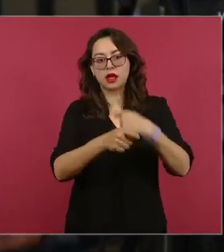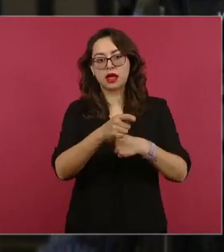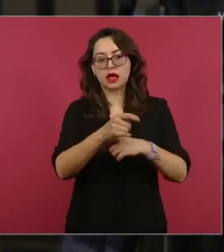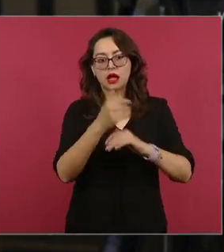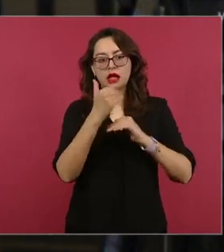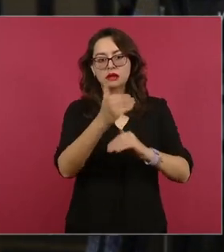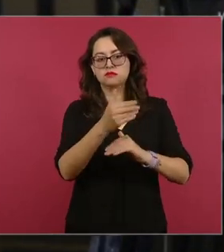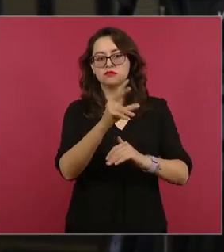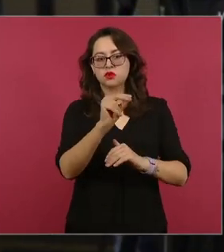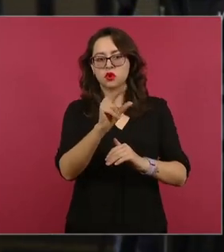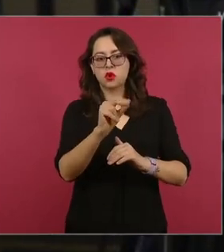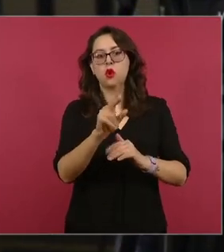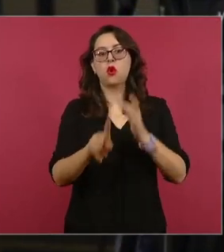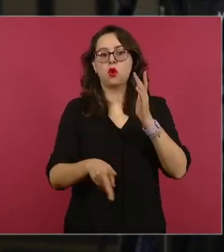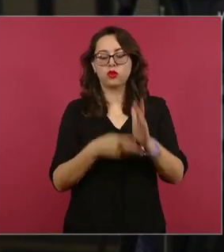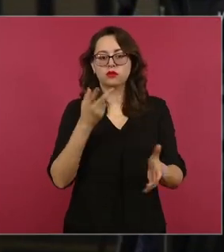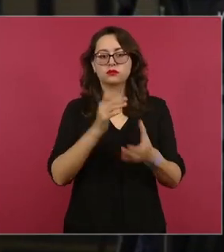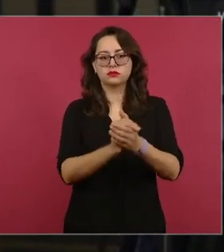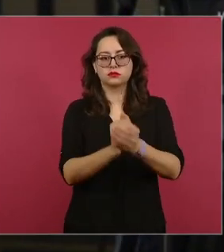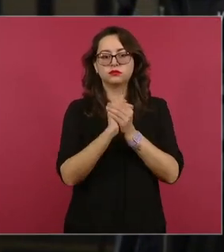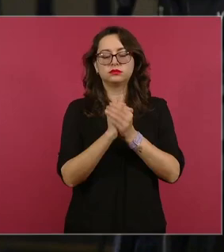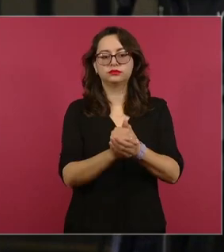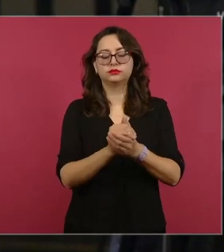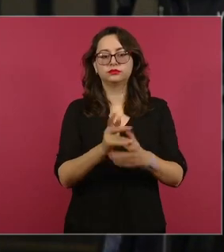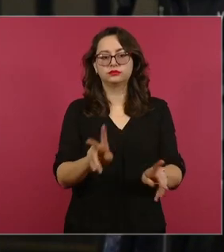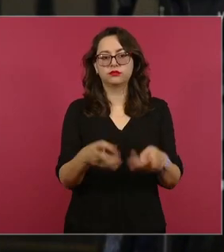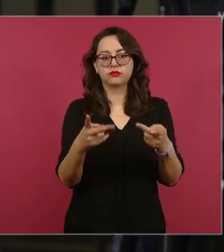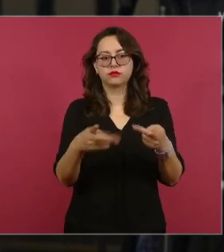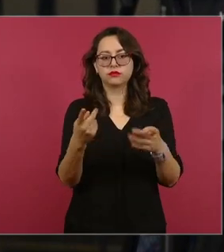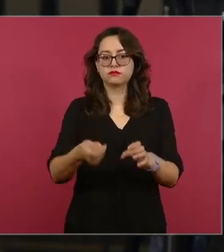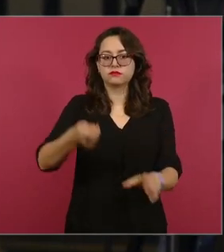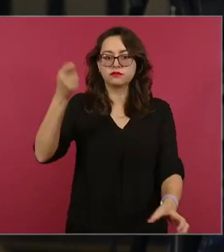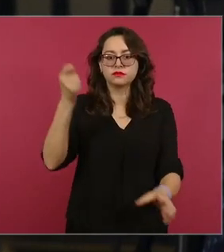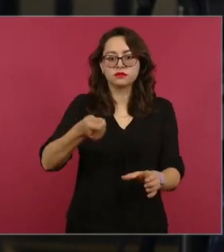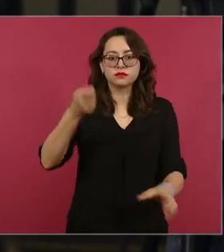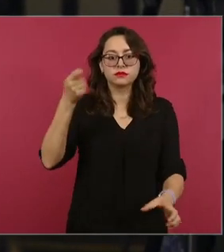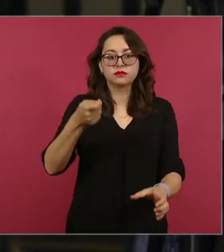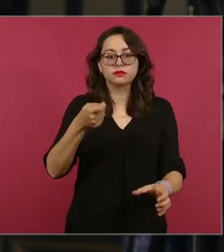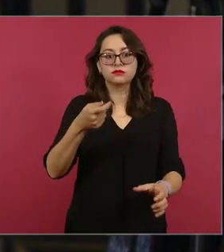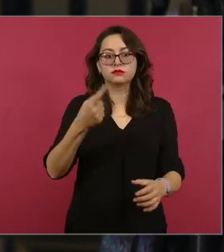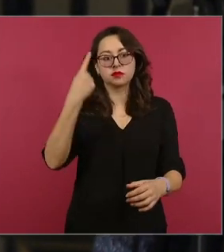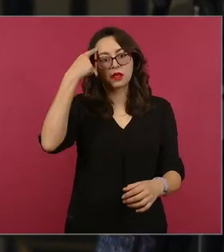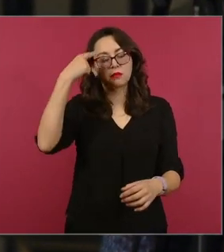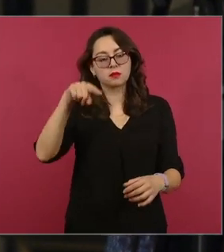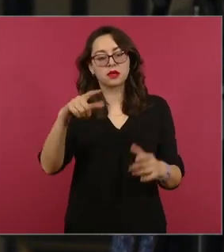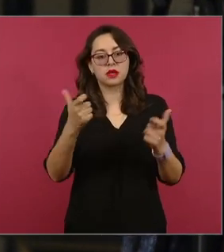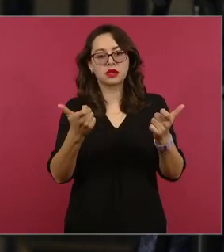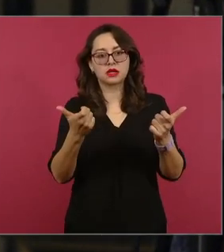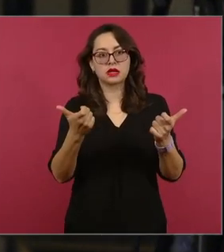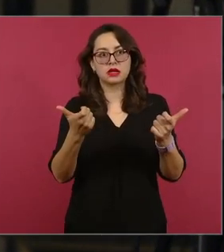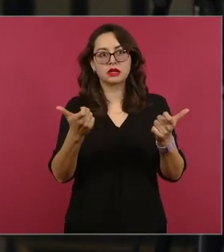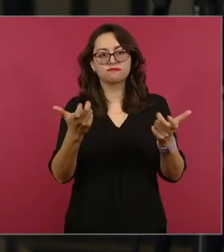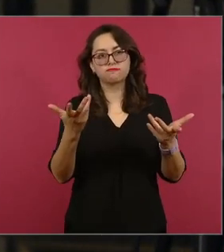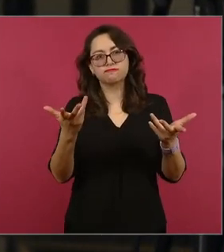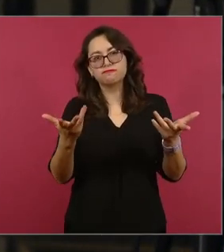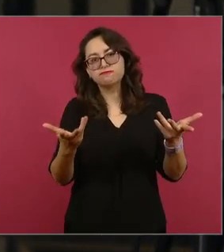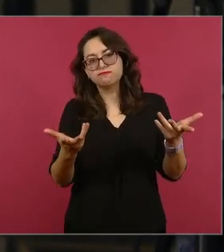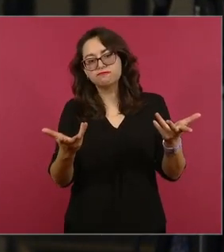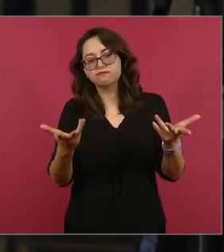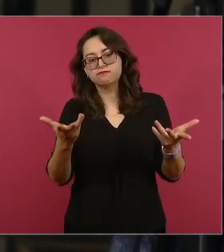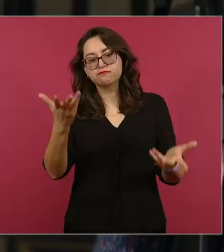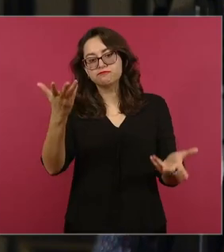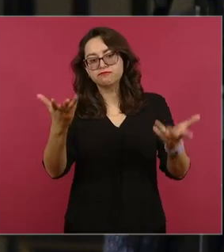las subastas para tener más estabilidad del tipo del